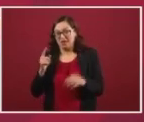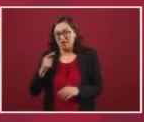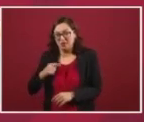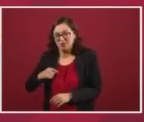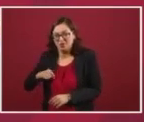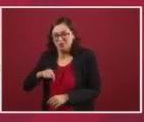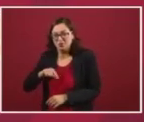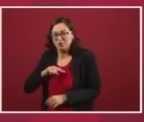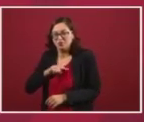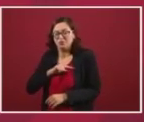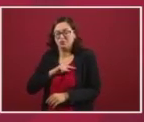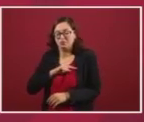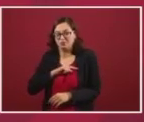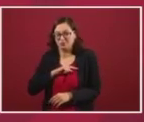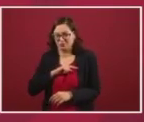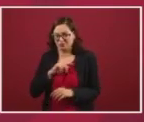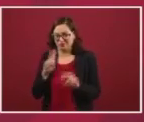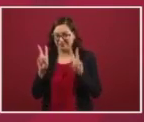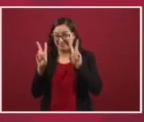ya llevamos